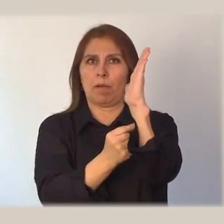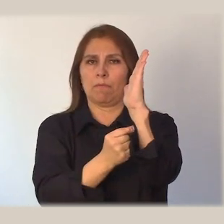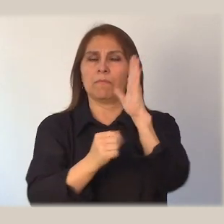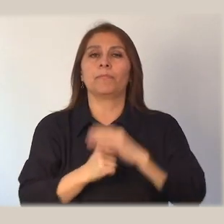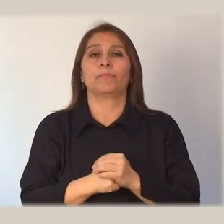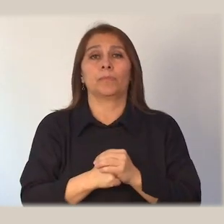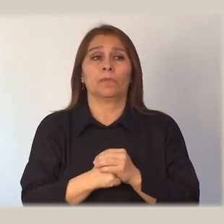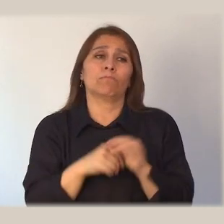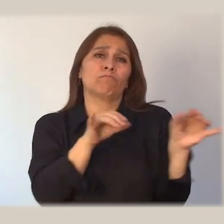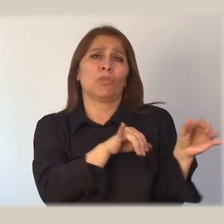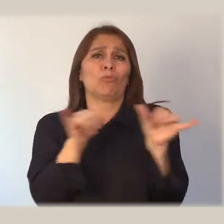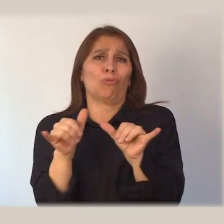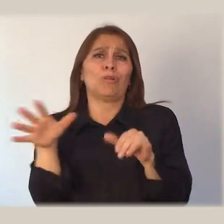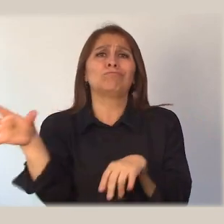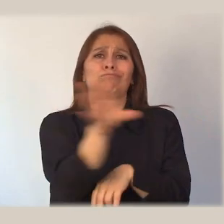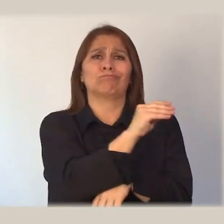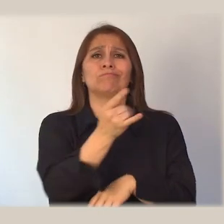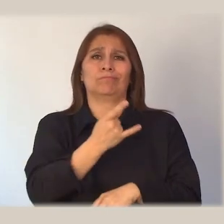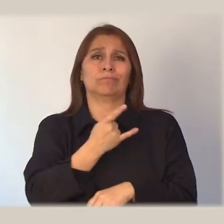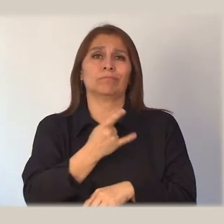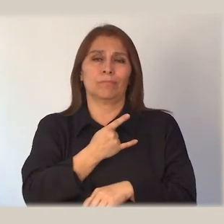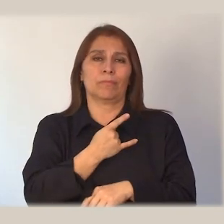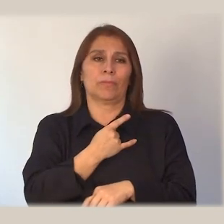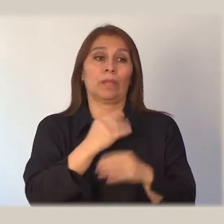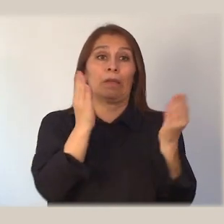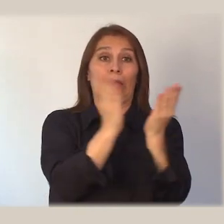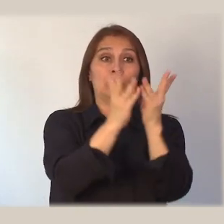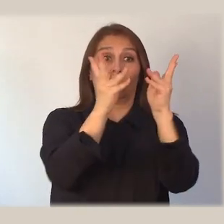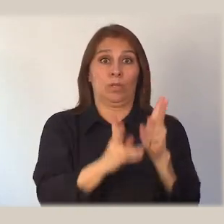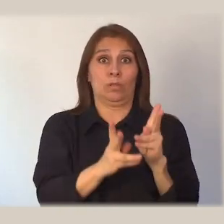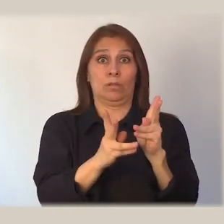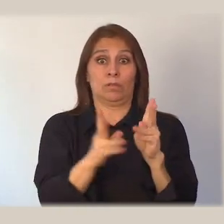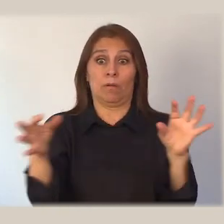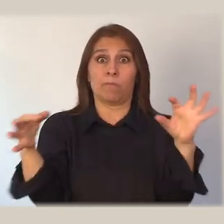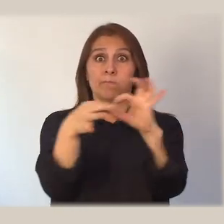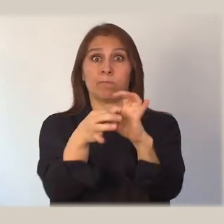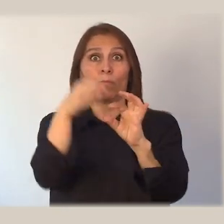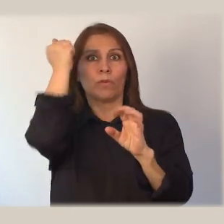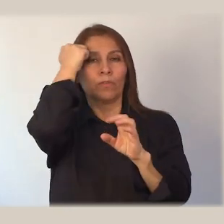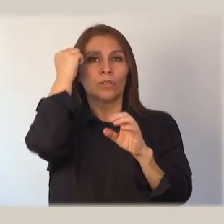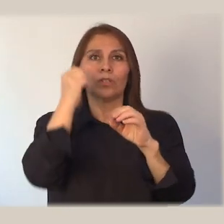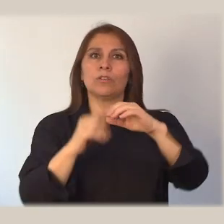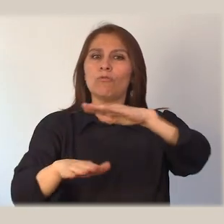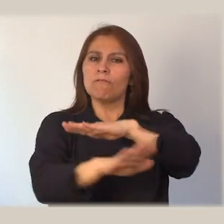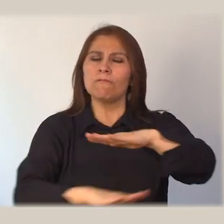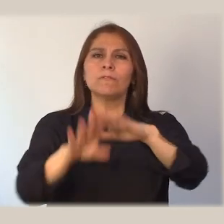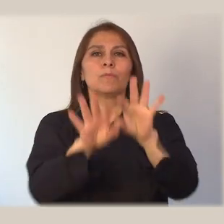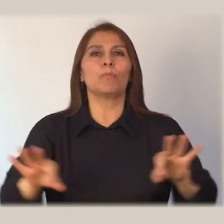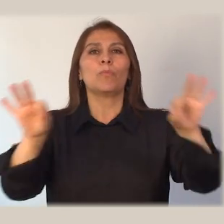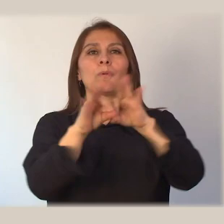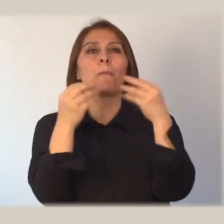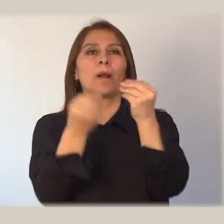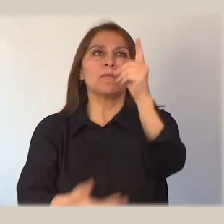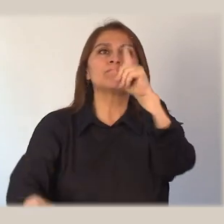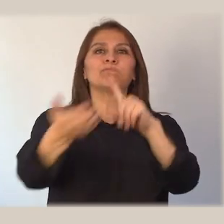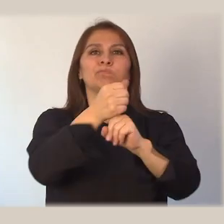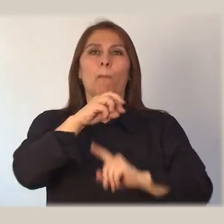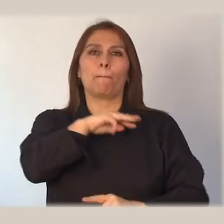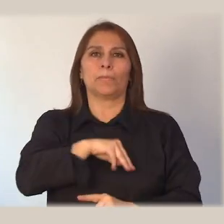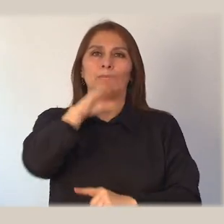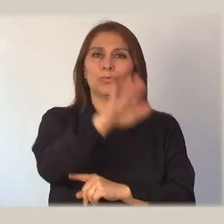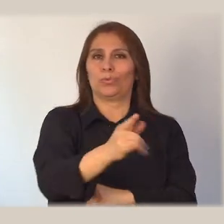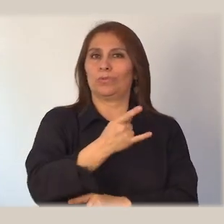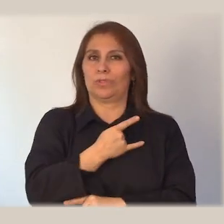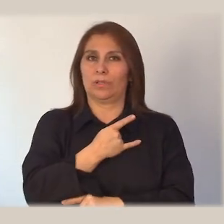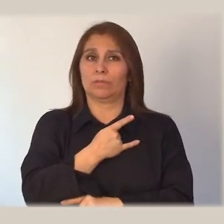como ocurre con todas las universidades junto a los estudiantes los docentes son un pilar fundamental para cumplir la misión de las universidades